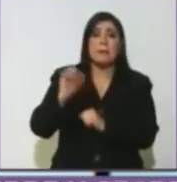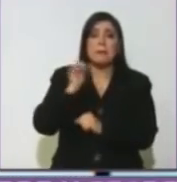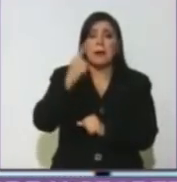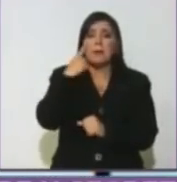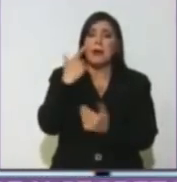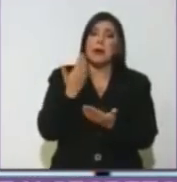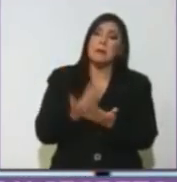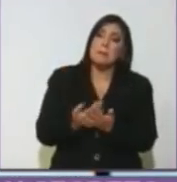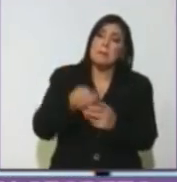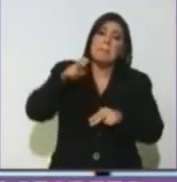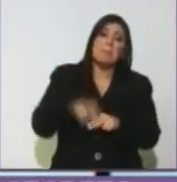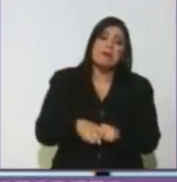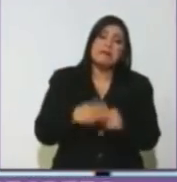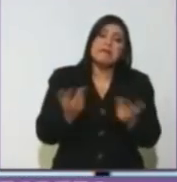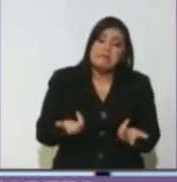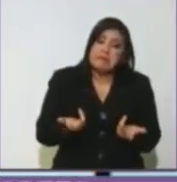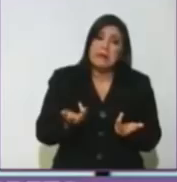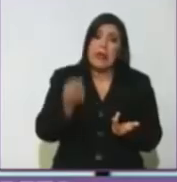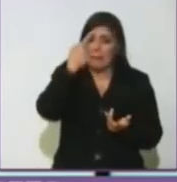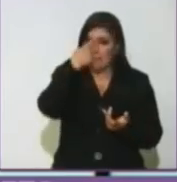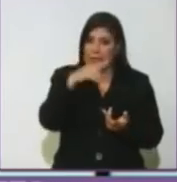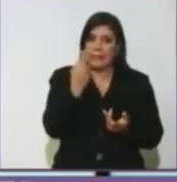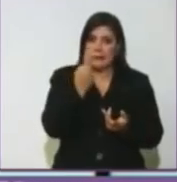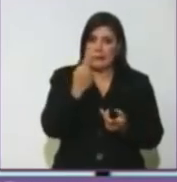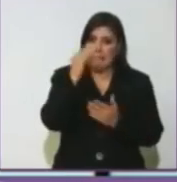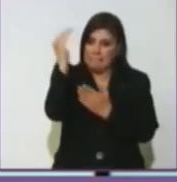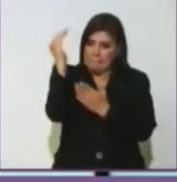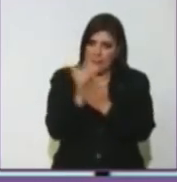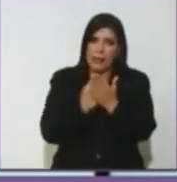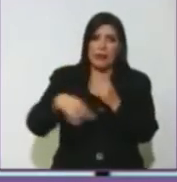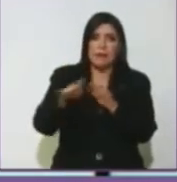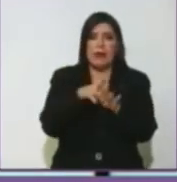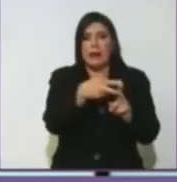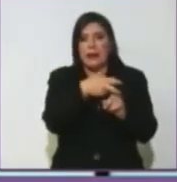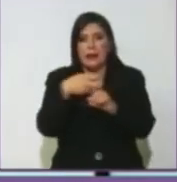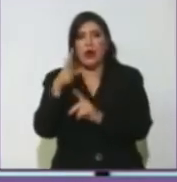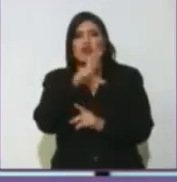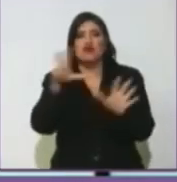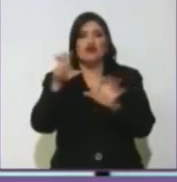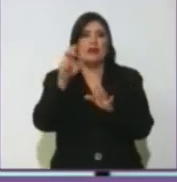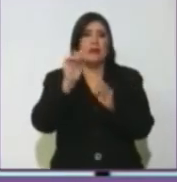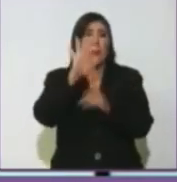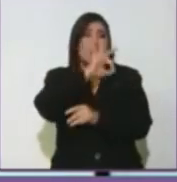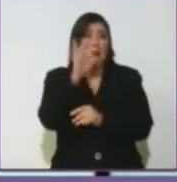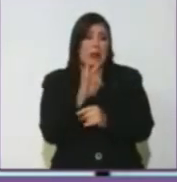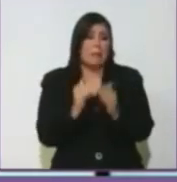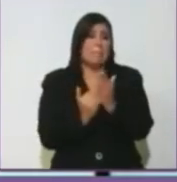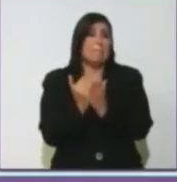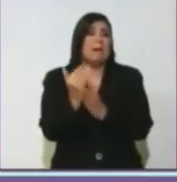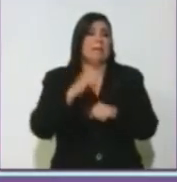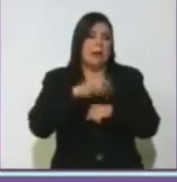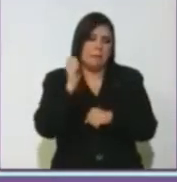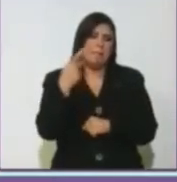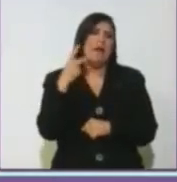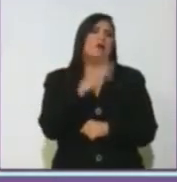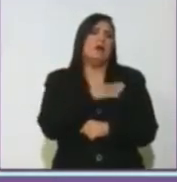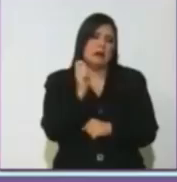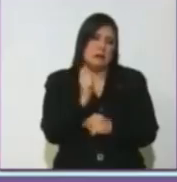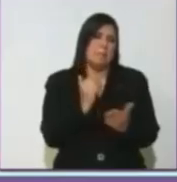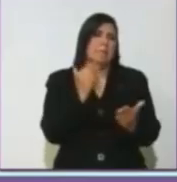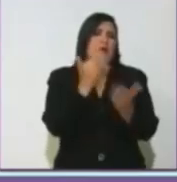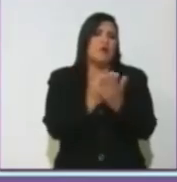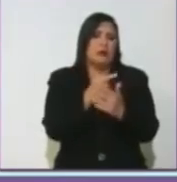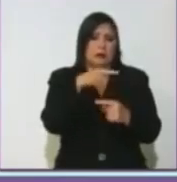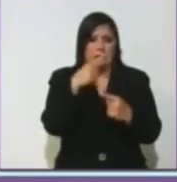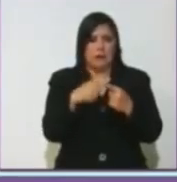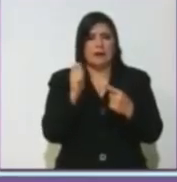antes de poder tratar de bajar el secuestro que incrementó 800 por ciento pero vamos a las propuestas la primera